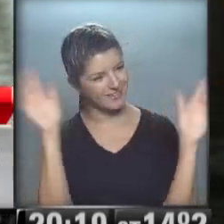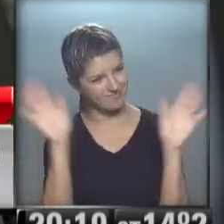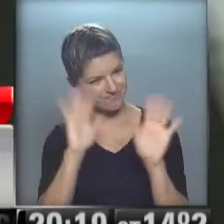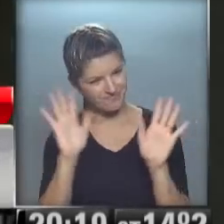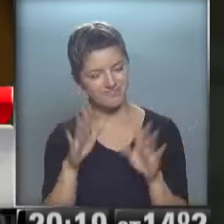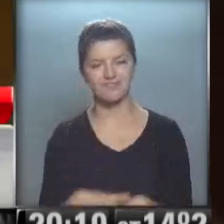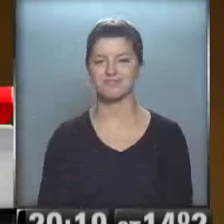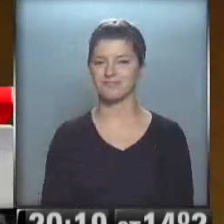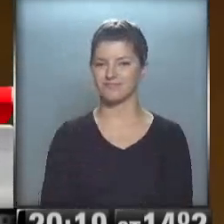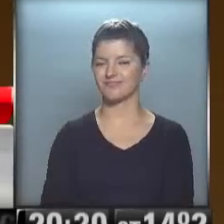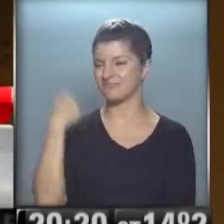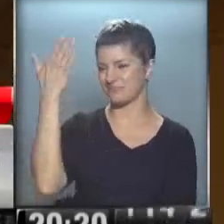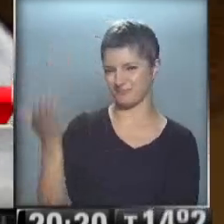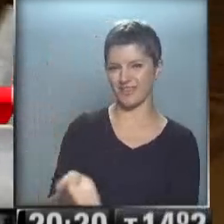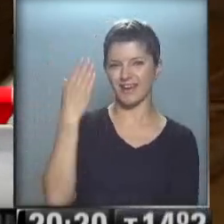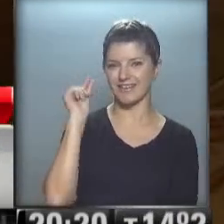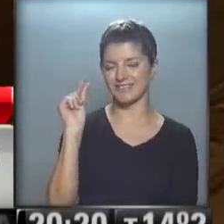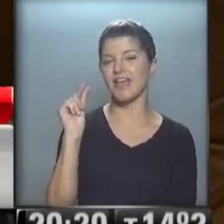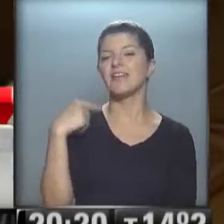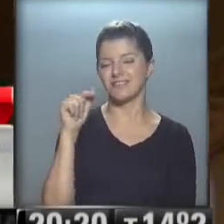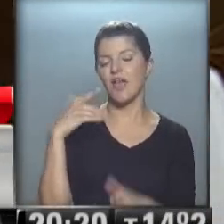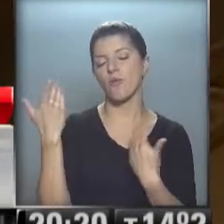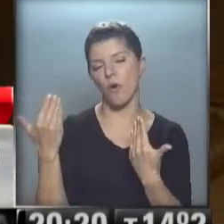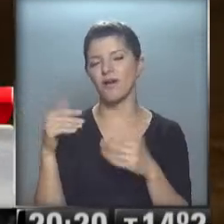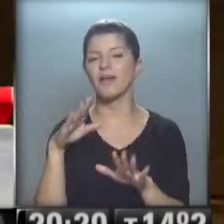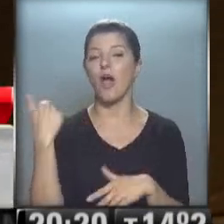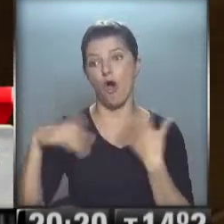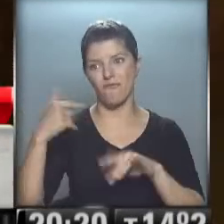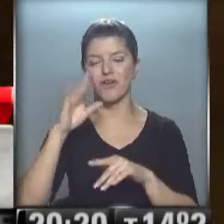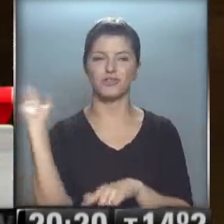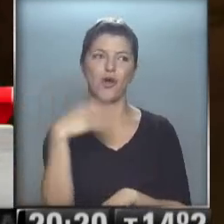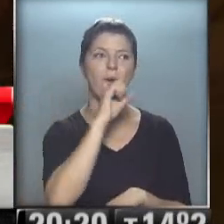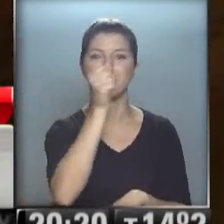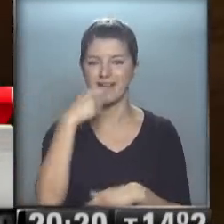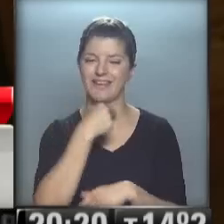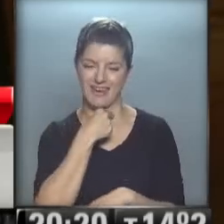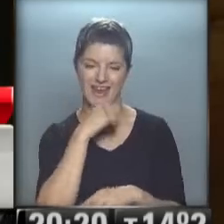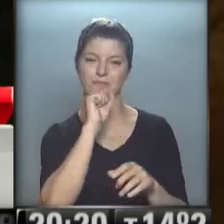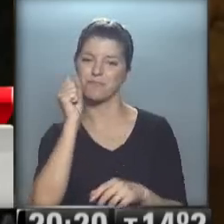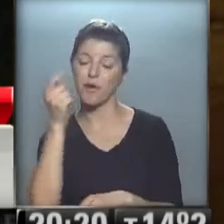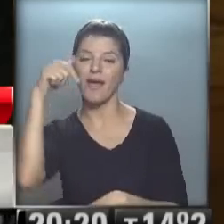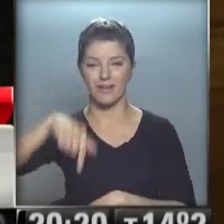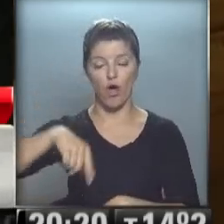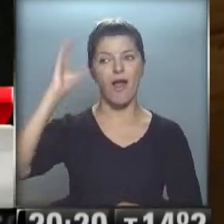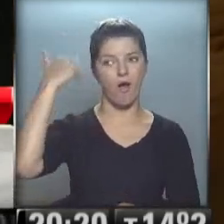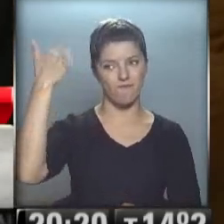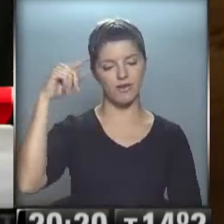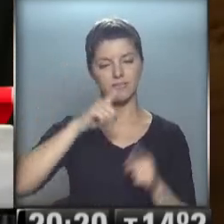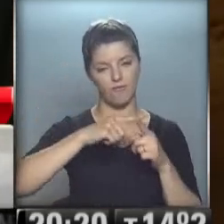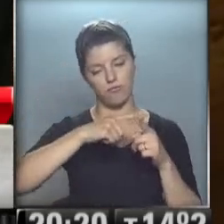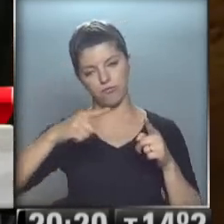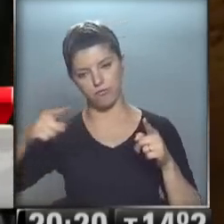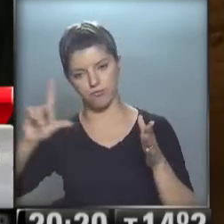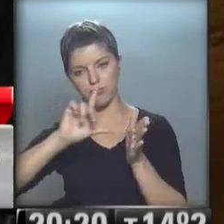El maestro entonces estuvo con nosotros, ha tenido la deferencia, por supuesto está requerido por otros medios, la conferencia fue larga, amplia,